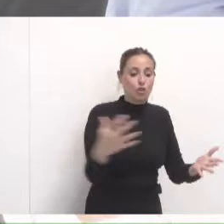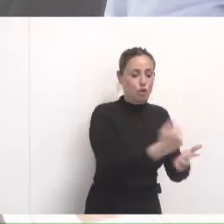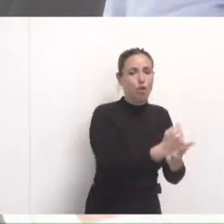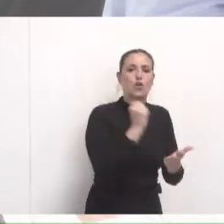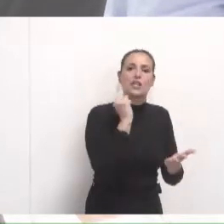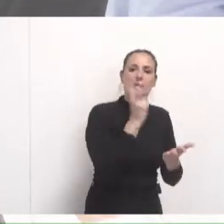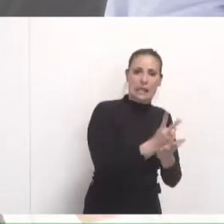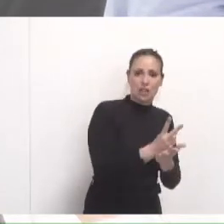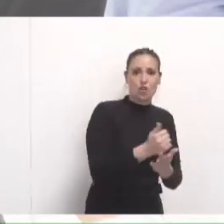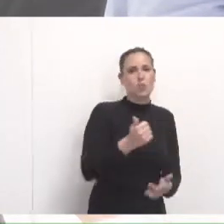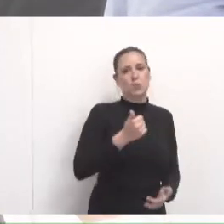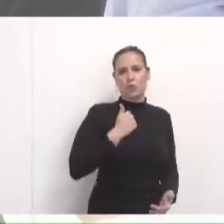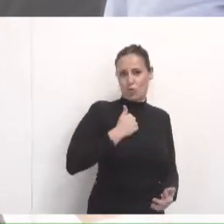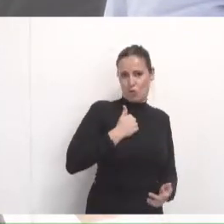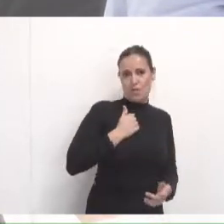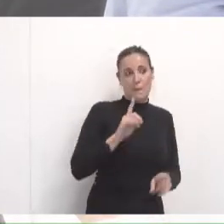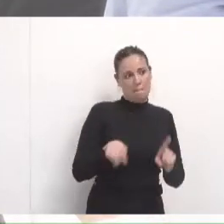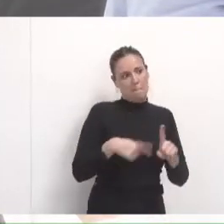tenemos de trabajar